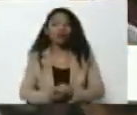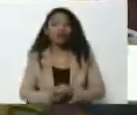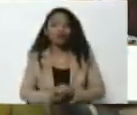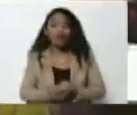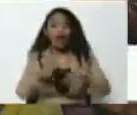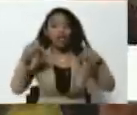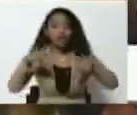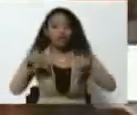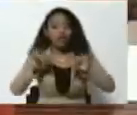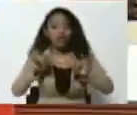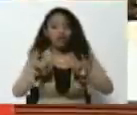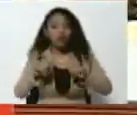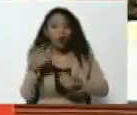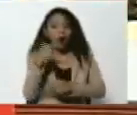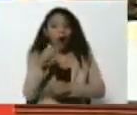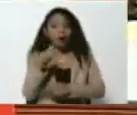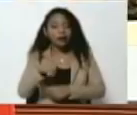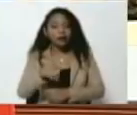estos mismos que están aquí.